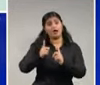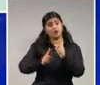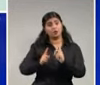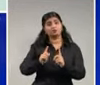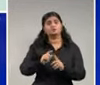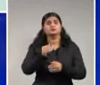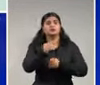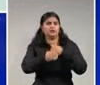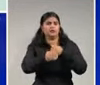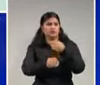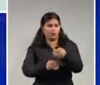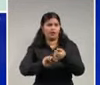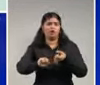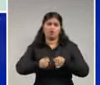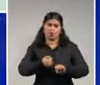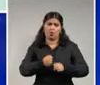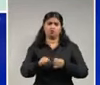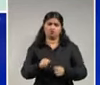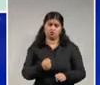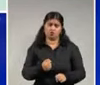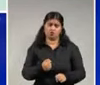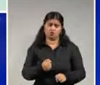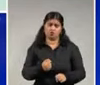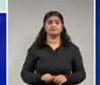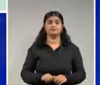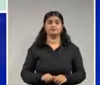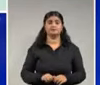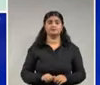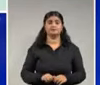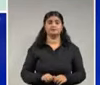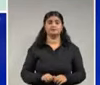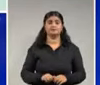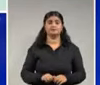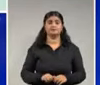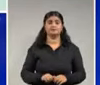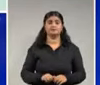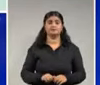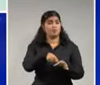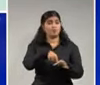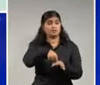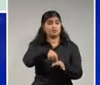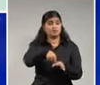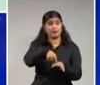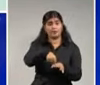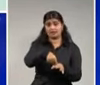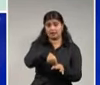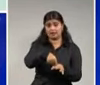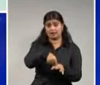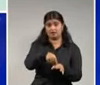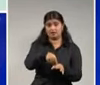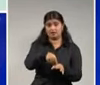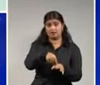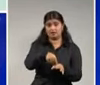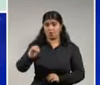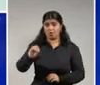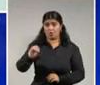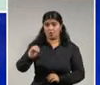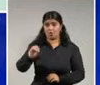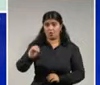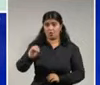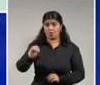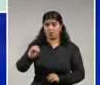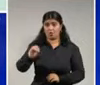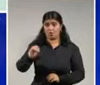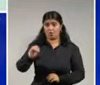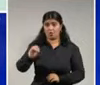control de la enfermedad. Ahora, el municipio especial Isla de la Juventud, y en este orden, Holguín,